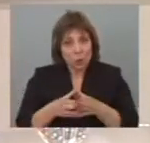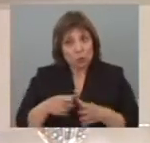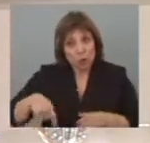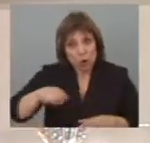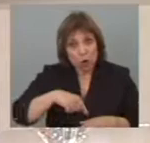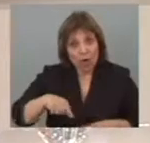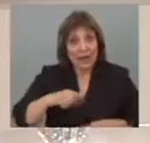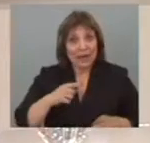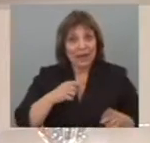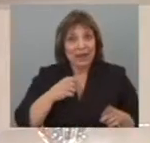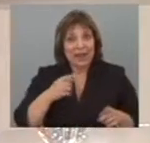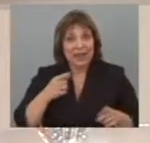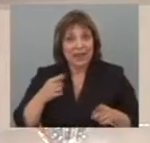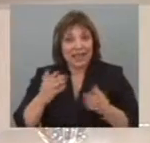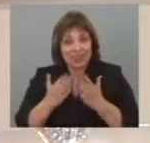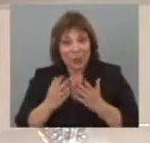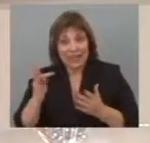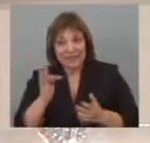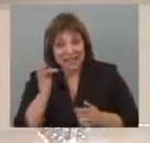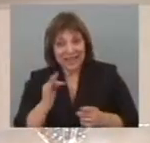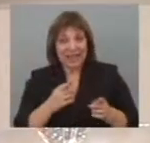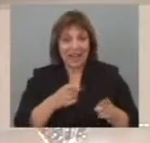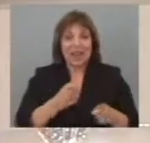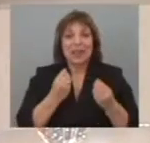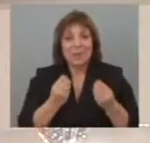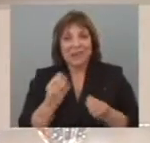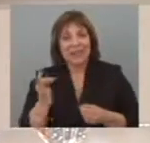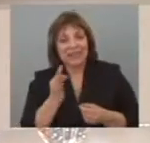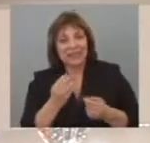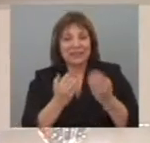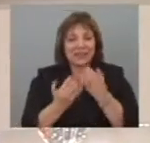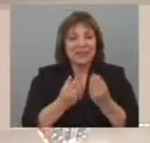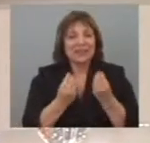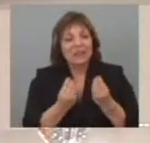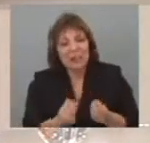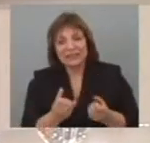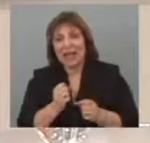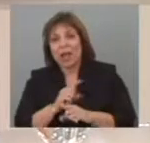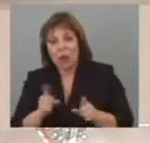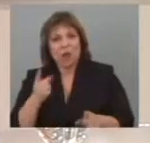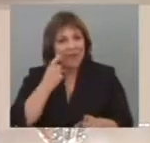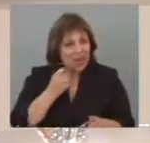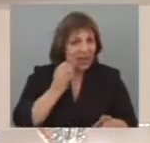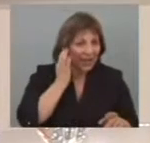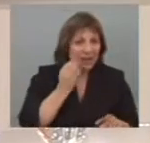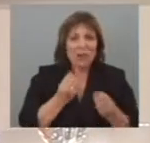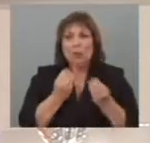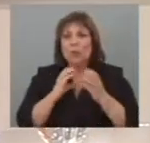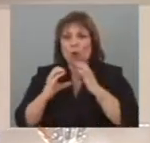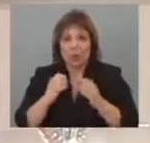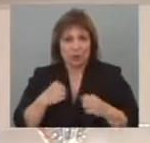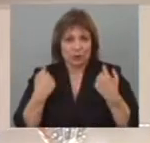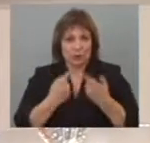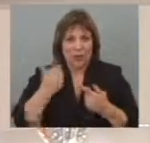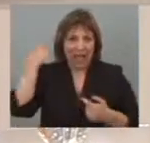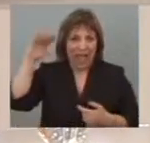y con ellas, con talleres, qué les pasaba, qué no les pasaba, porque nuestra preocupación era cómo nos comunicamos. Nosotros somos adultos,